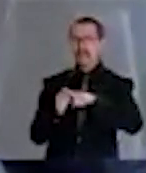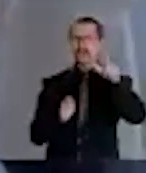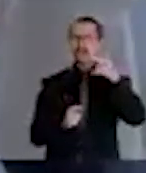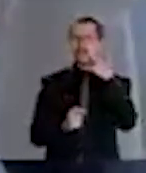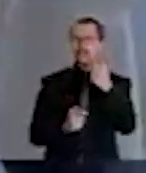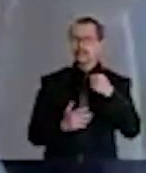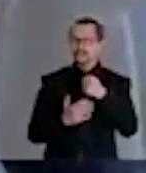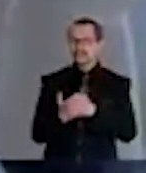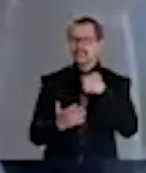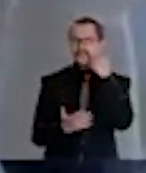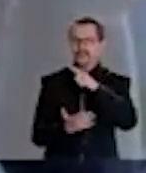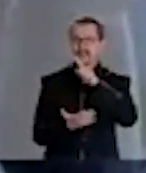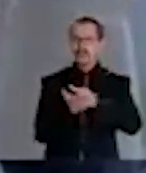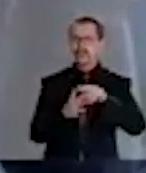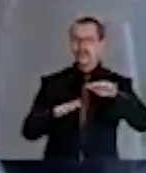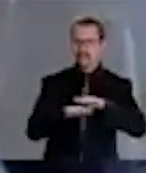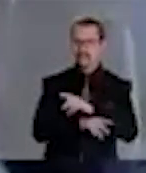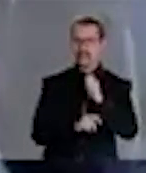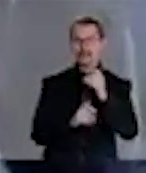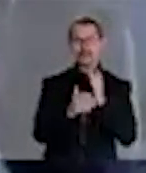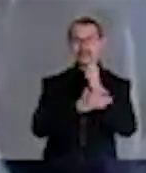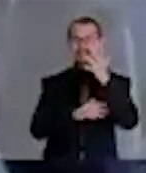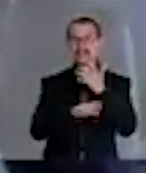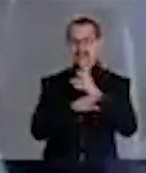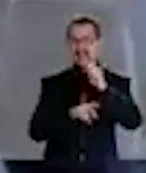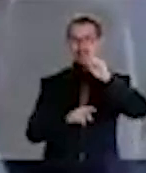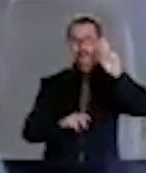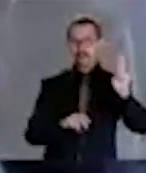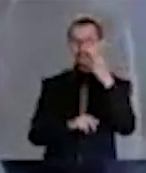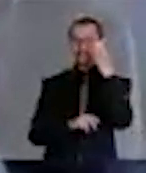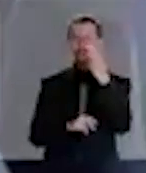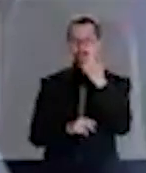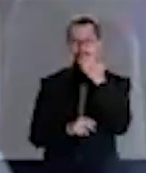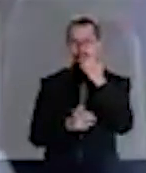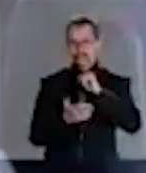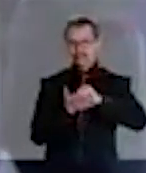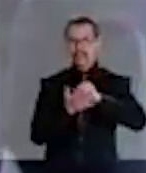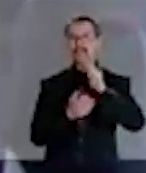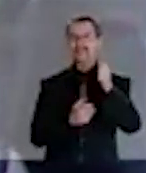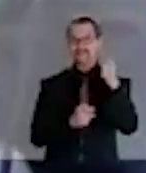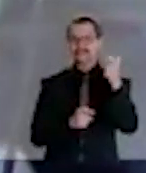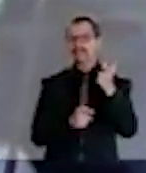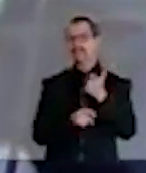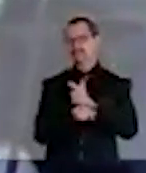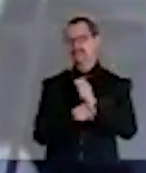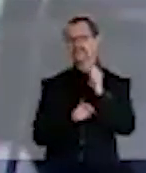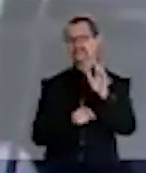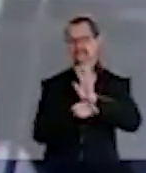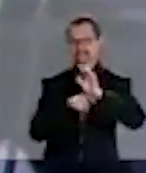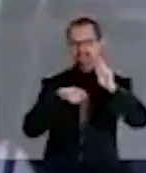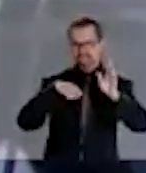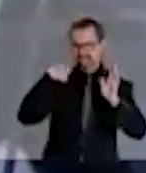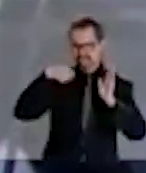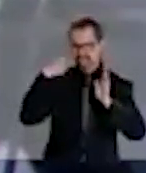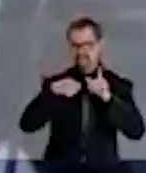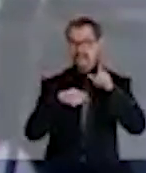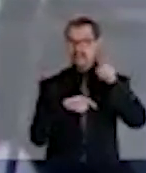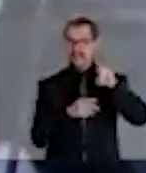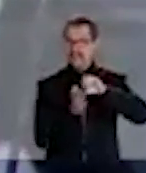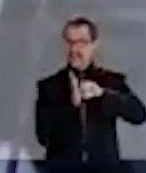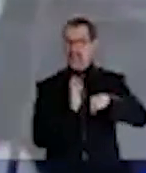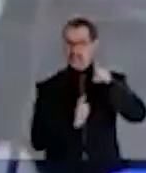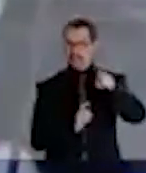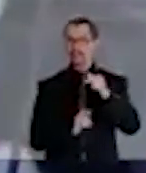queens college de la universidad de la ciudad de valor con una licenciatura en cine como antonio hay otros 540 mil jóvenes conocidos como